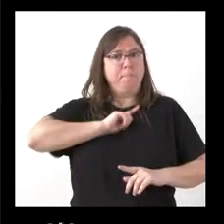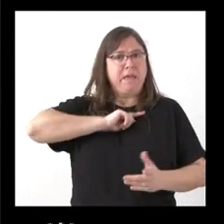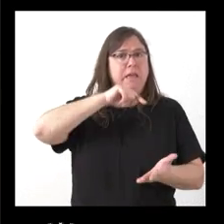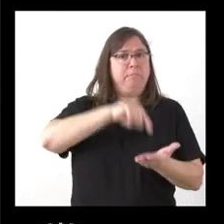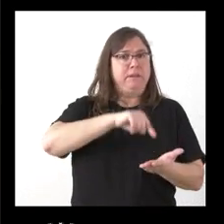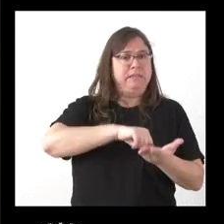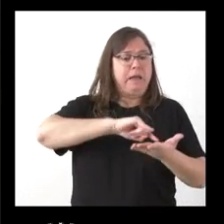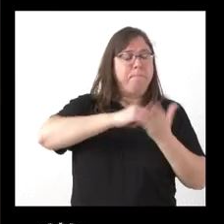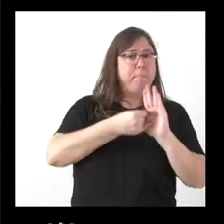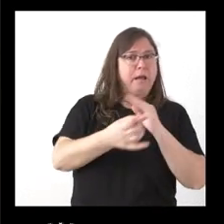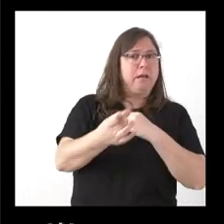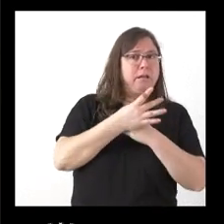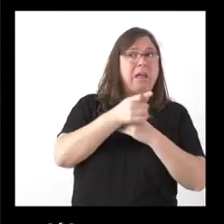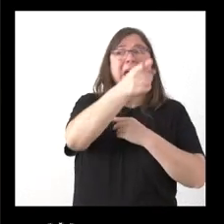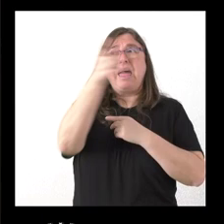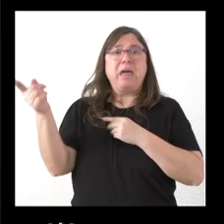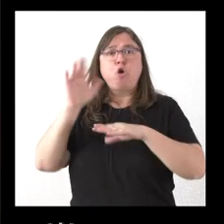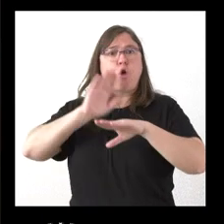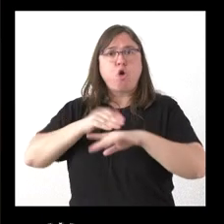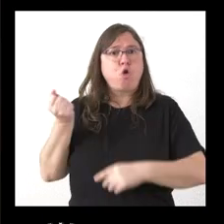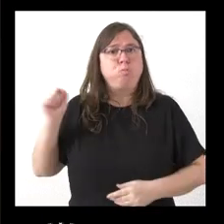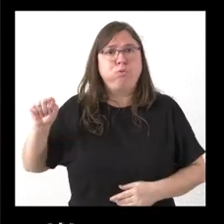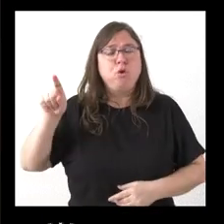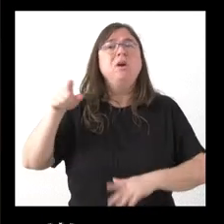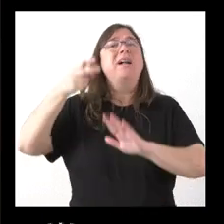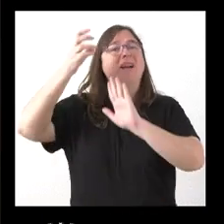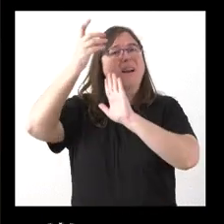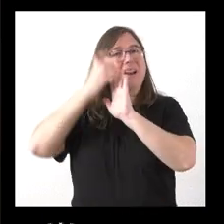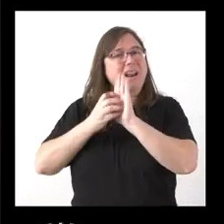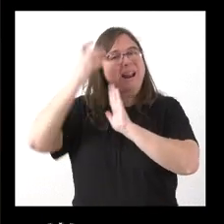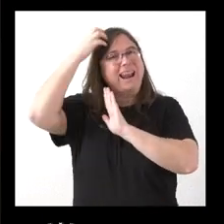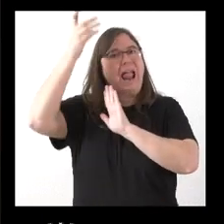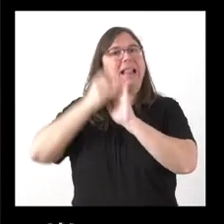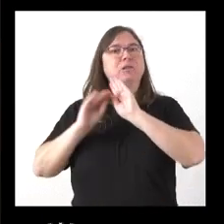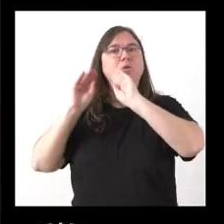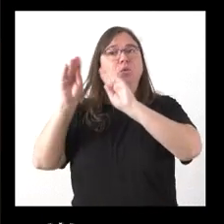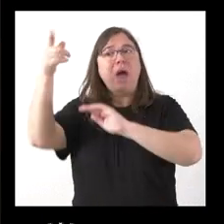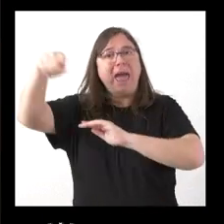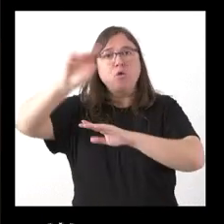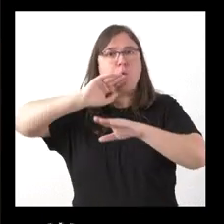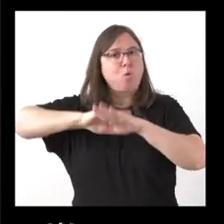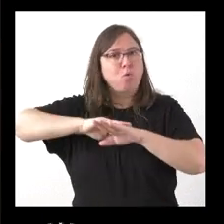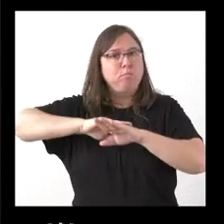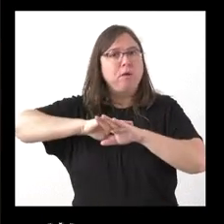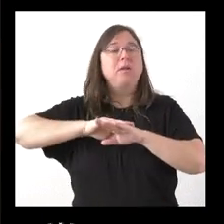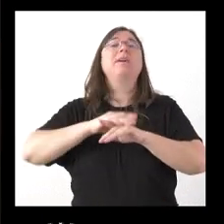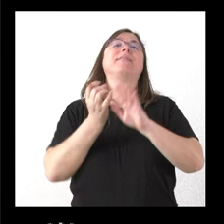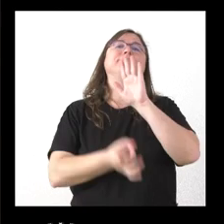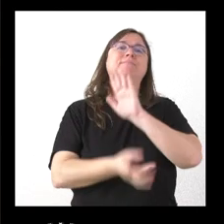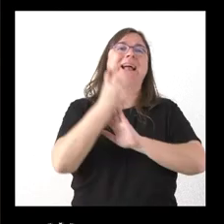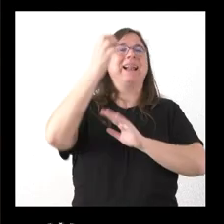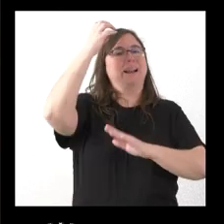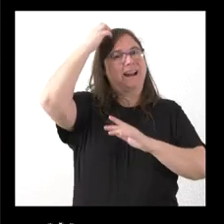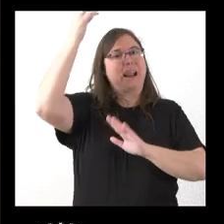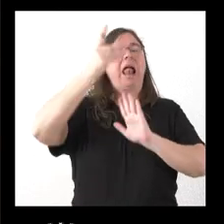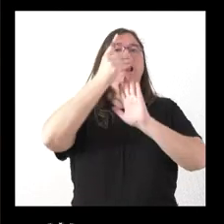remisión de un plan cuando no han cumplido lo que su propio real decreto les impone que es dictar el real decreto de directrices para